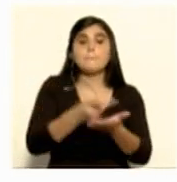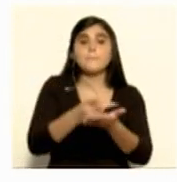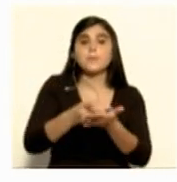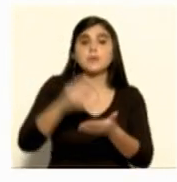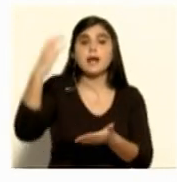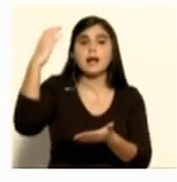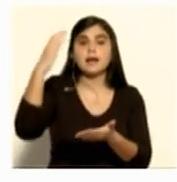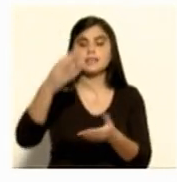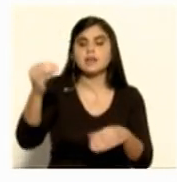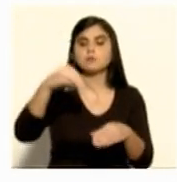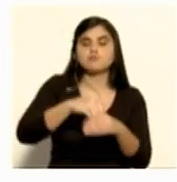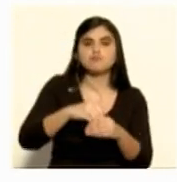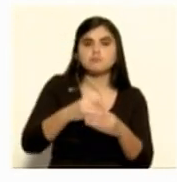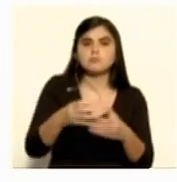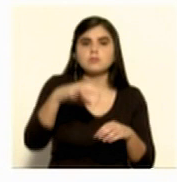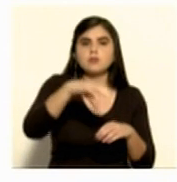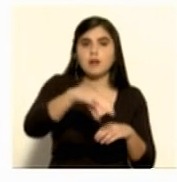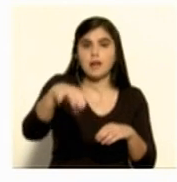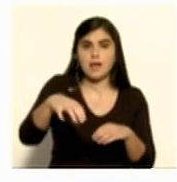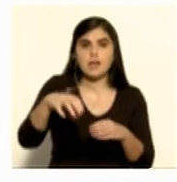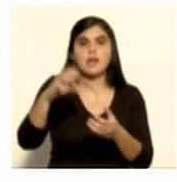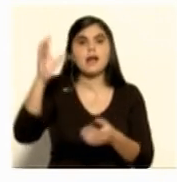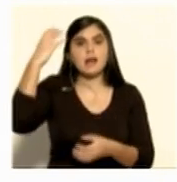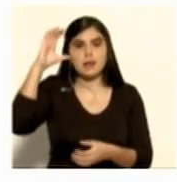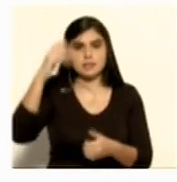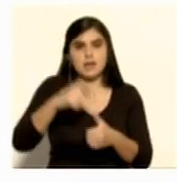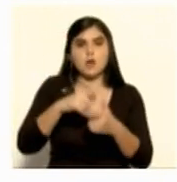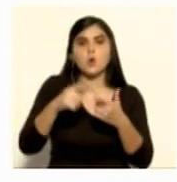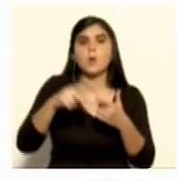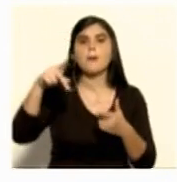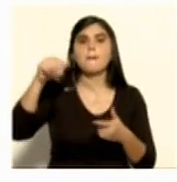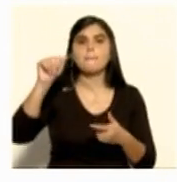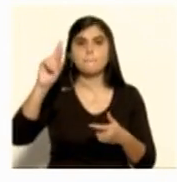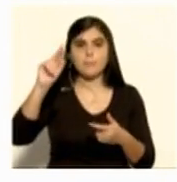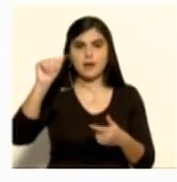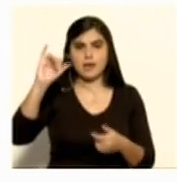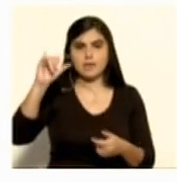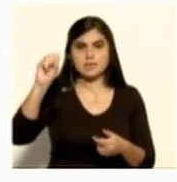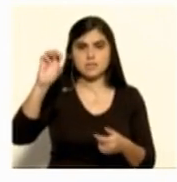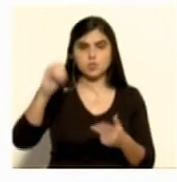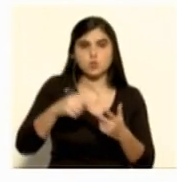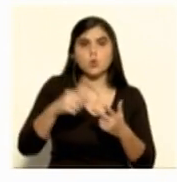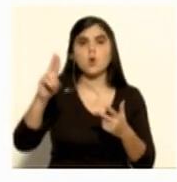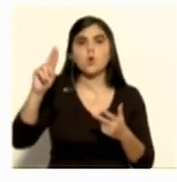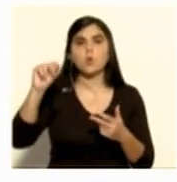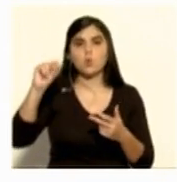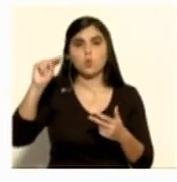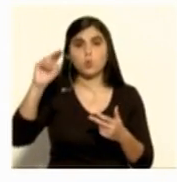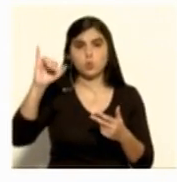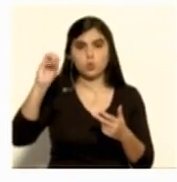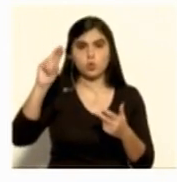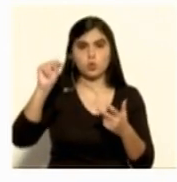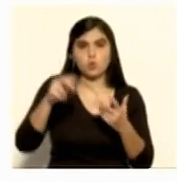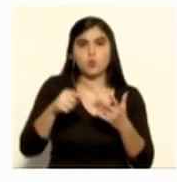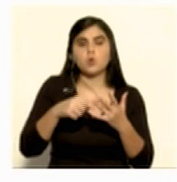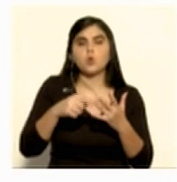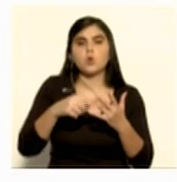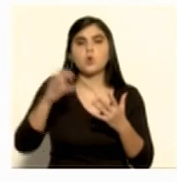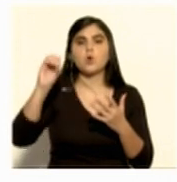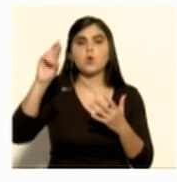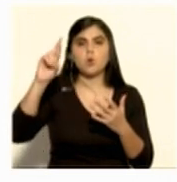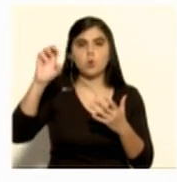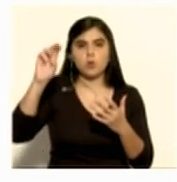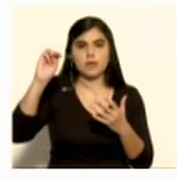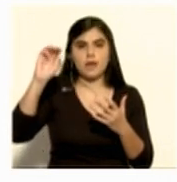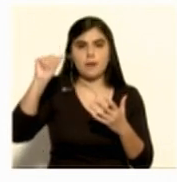se incluye Cartago, Paraíso, La Unión, Alvarado, Oreamuno y